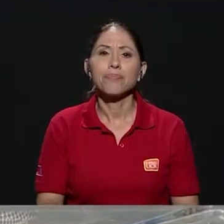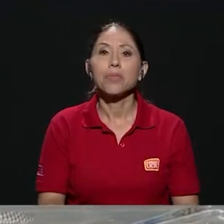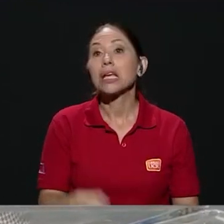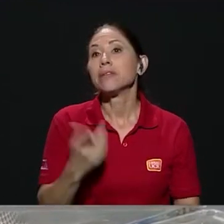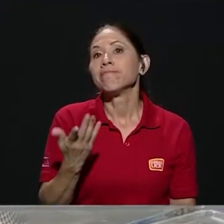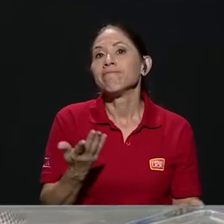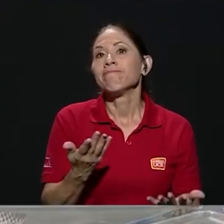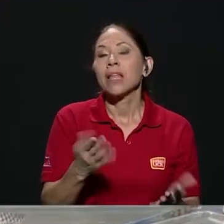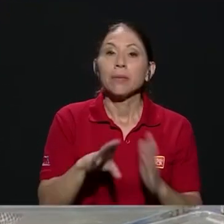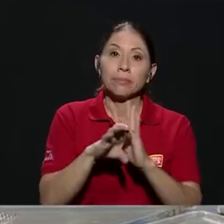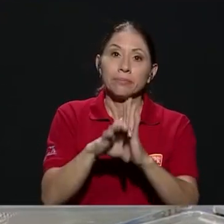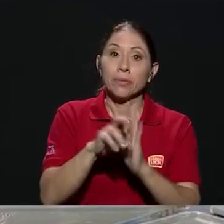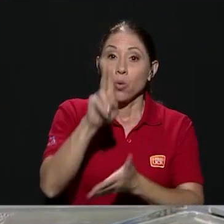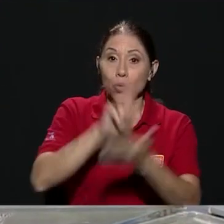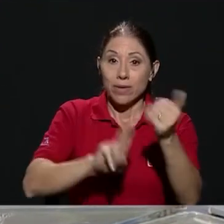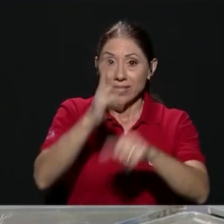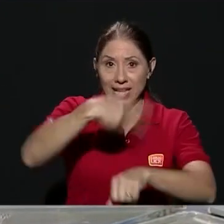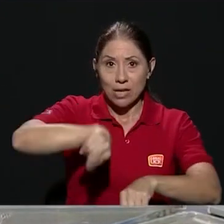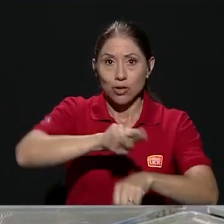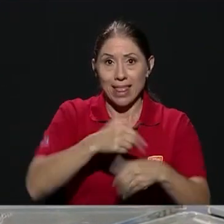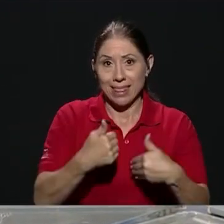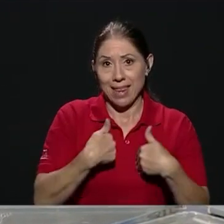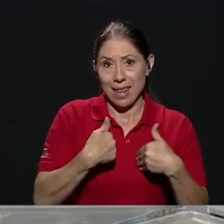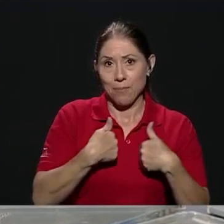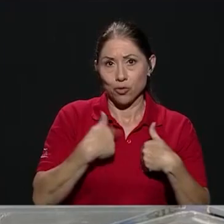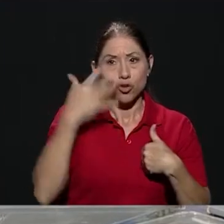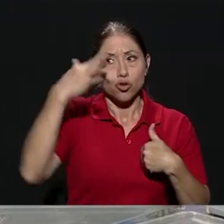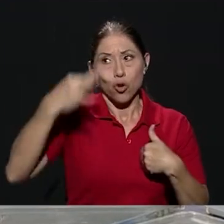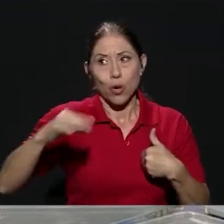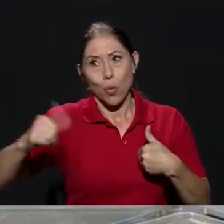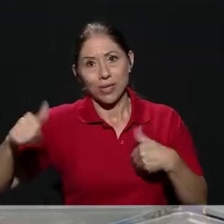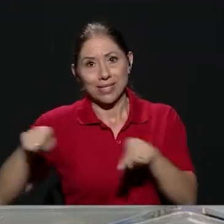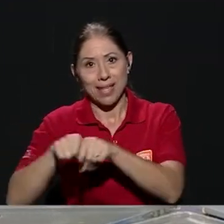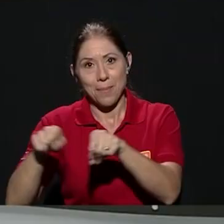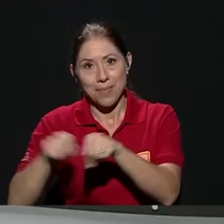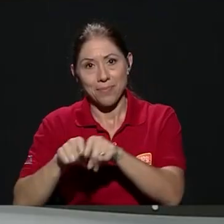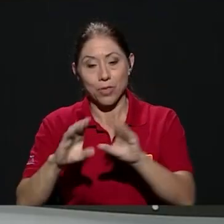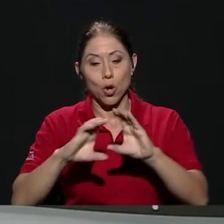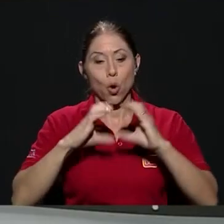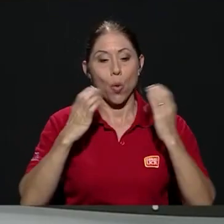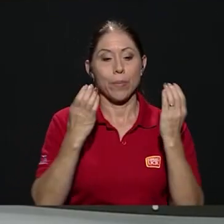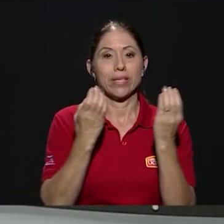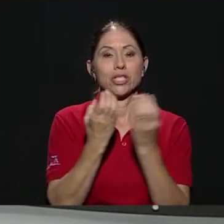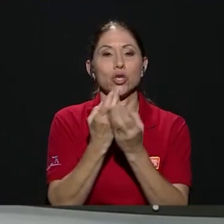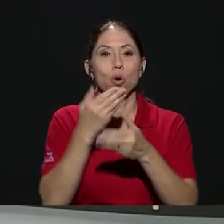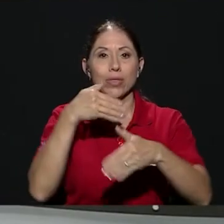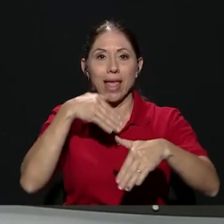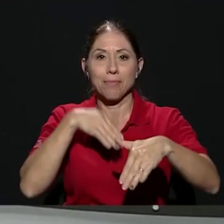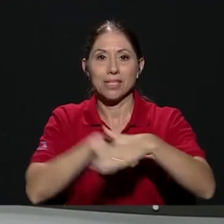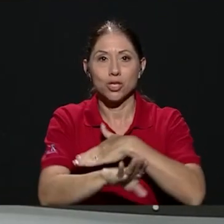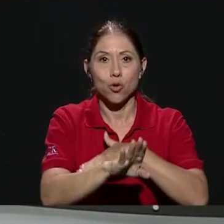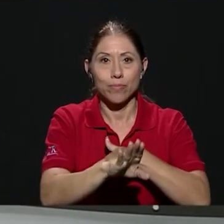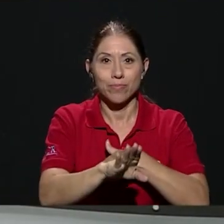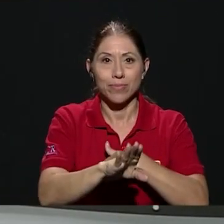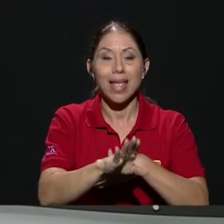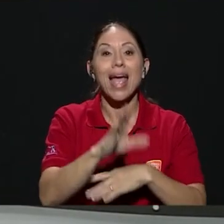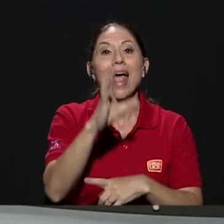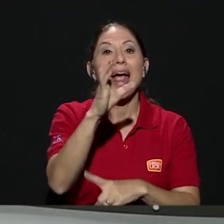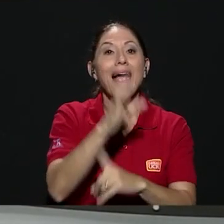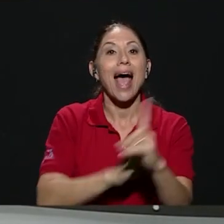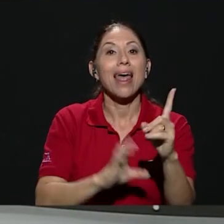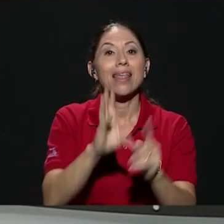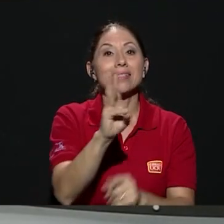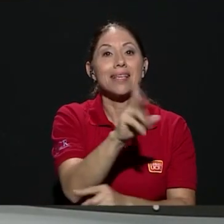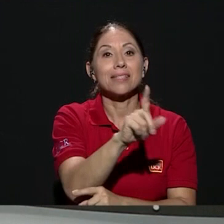que las universidades, bueno, por lo menos la Universidad Nacional lo tenemos, que es la Comisión de Admisión, y que cada semestre se le